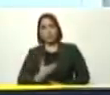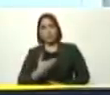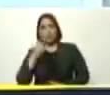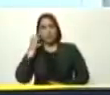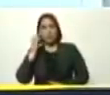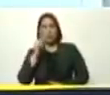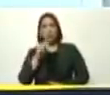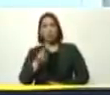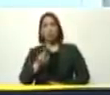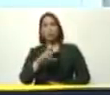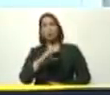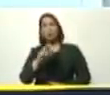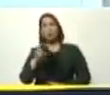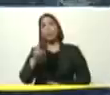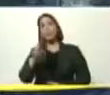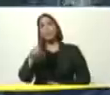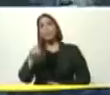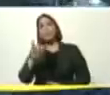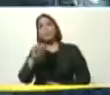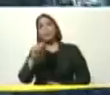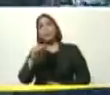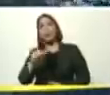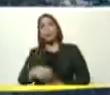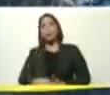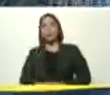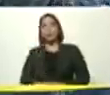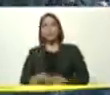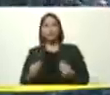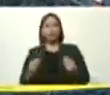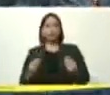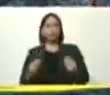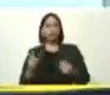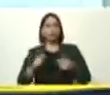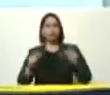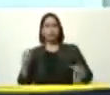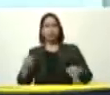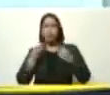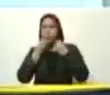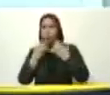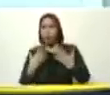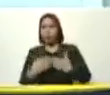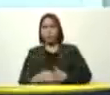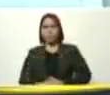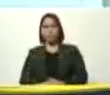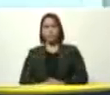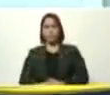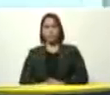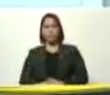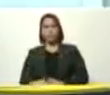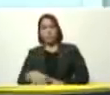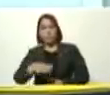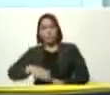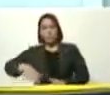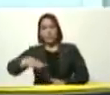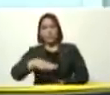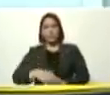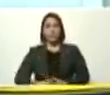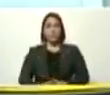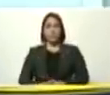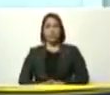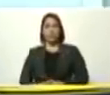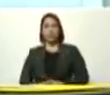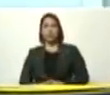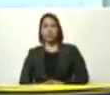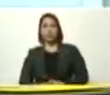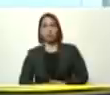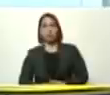Tucupita, Loa Tamaronis, pura gente buena. De Los Llanos, el